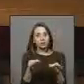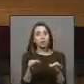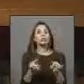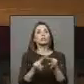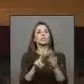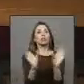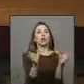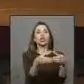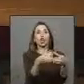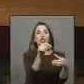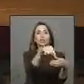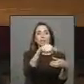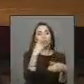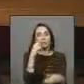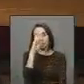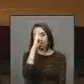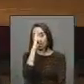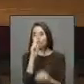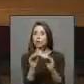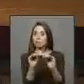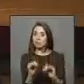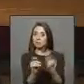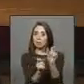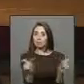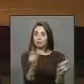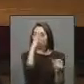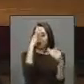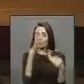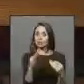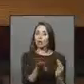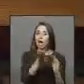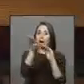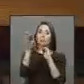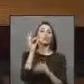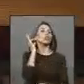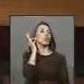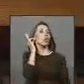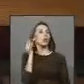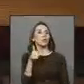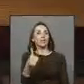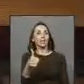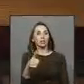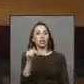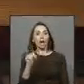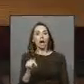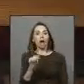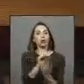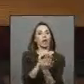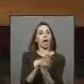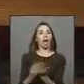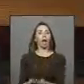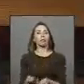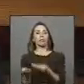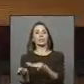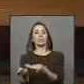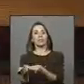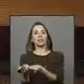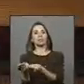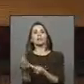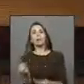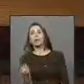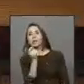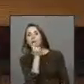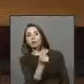consejo. Mire qué raro. Los mismos que tomaron decisiones y que respaldaron a la directora son los que ahora entregan antecedentes para que se haga el